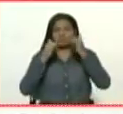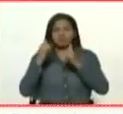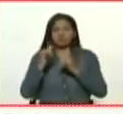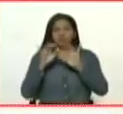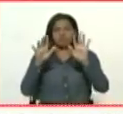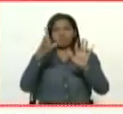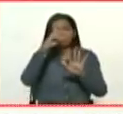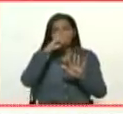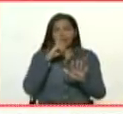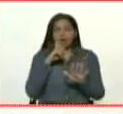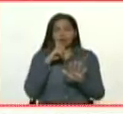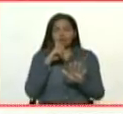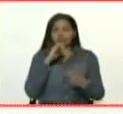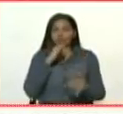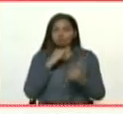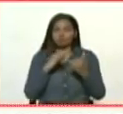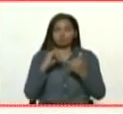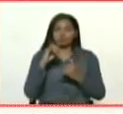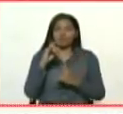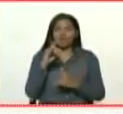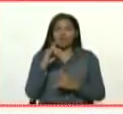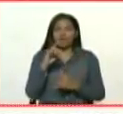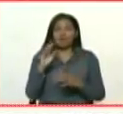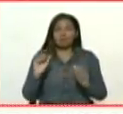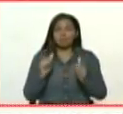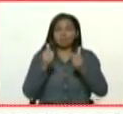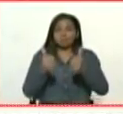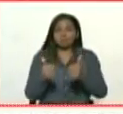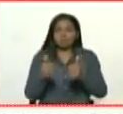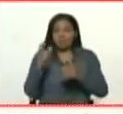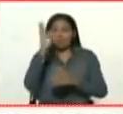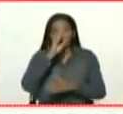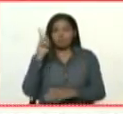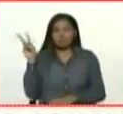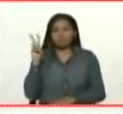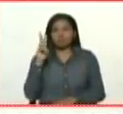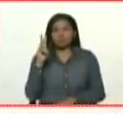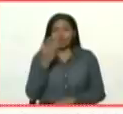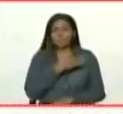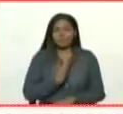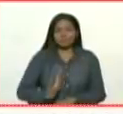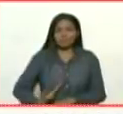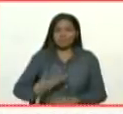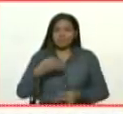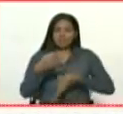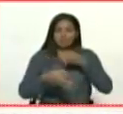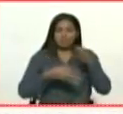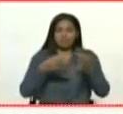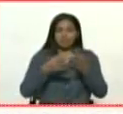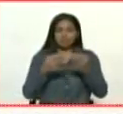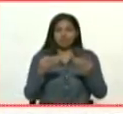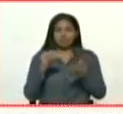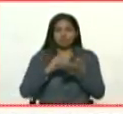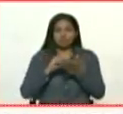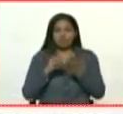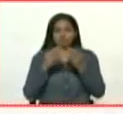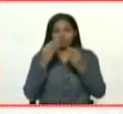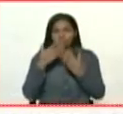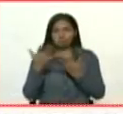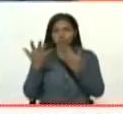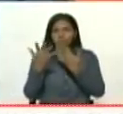10 años de la nacionalización del Banco de Venezuela, el presidente del Banco de Venezuela le explicara y le anunciara al país, por